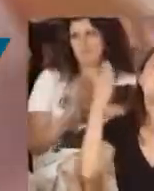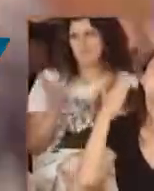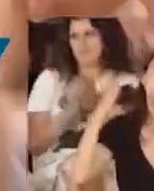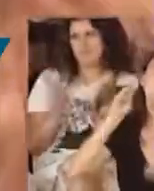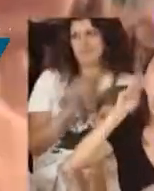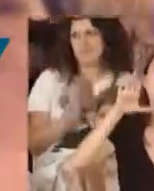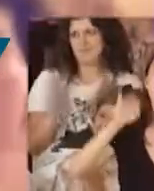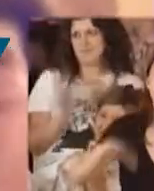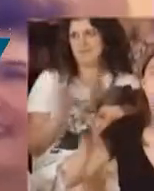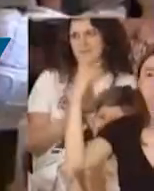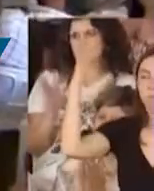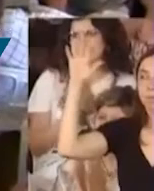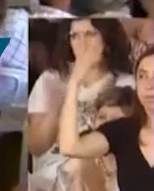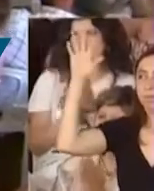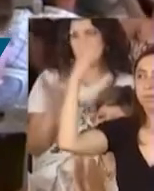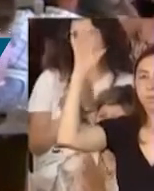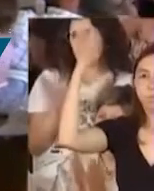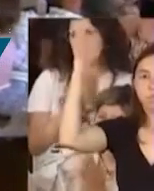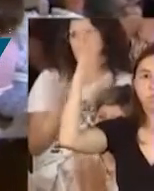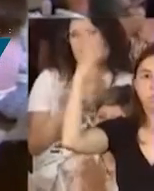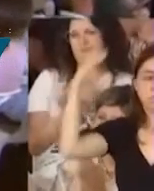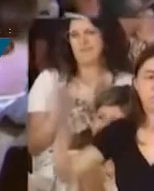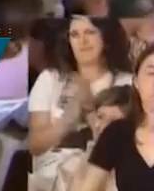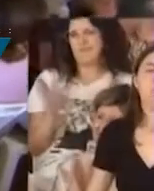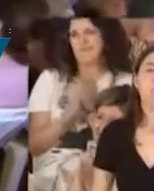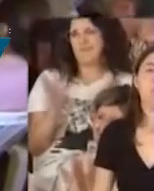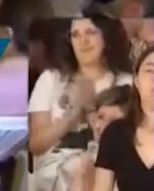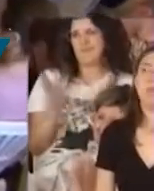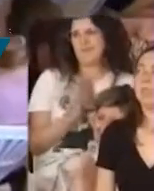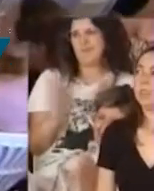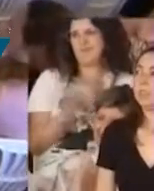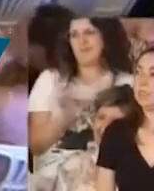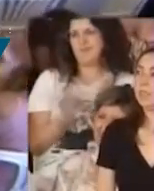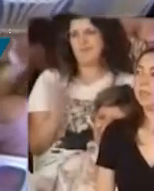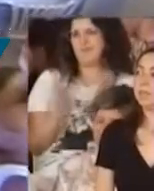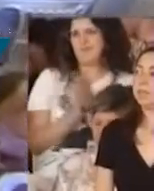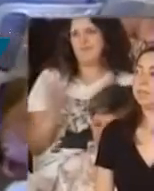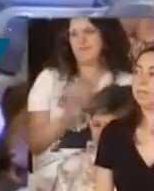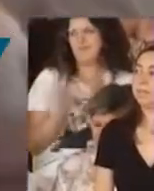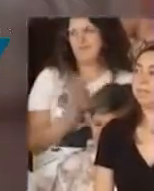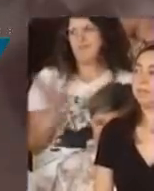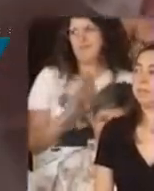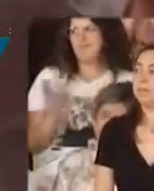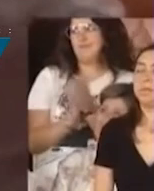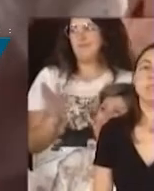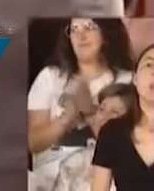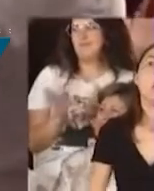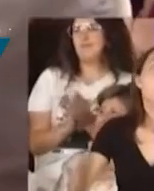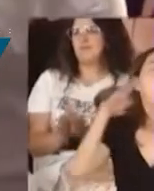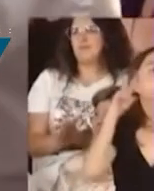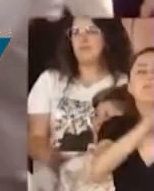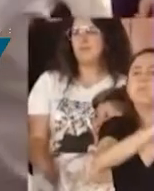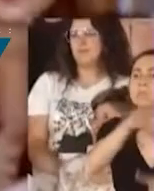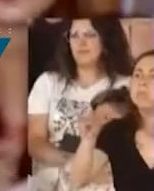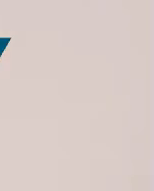tren, línea de cercanías, la verdad es que yo me he ahorrado cerca de 50 euros al mes. ¿Qué está pasando? Pues que me imagino que en toda España, pero aquí en la Comunidad